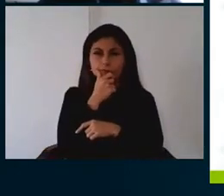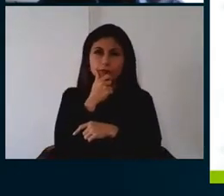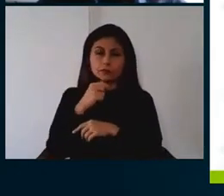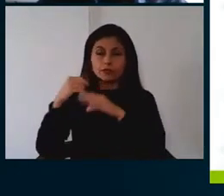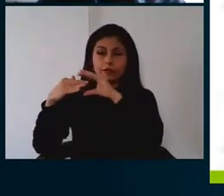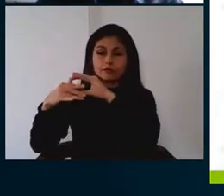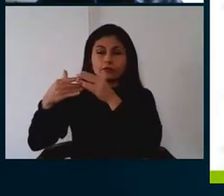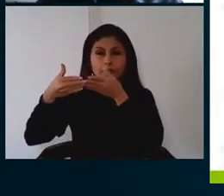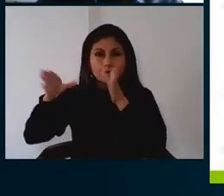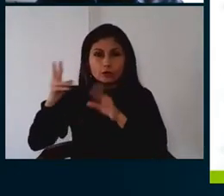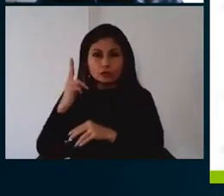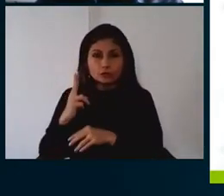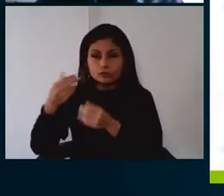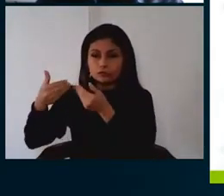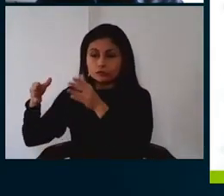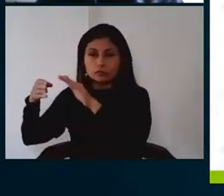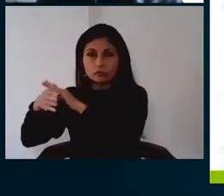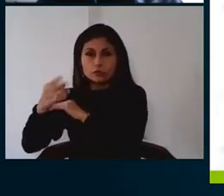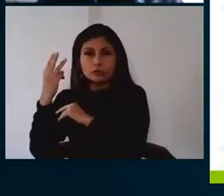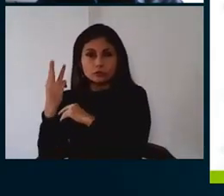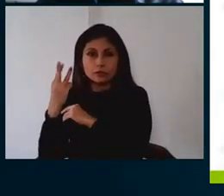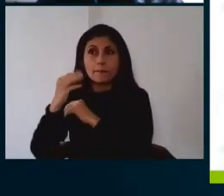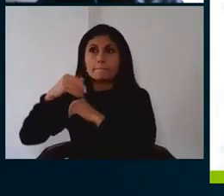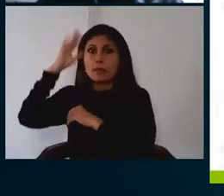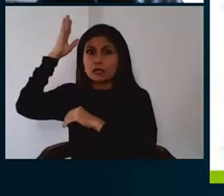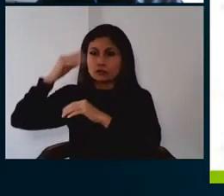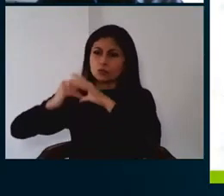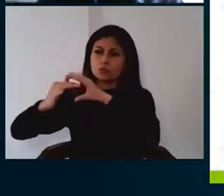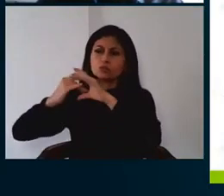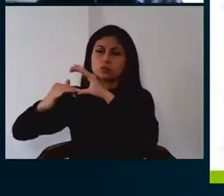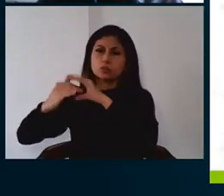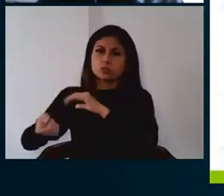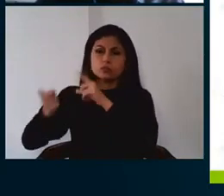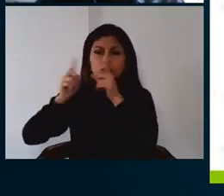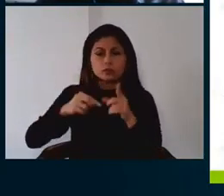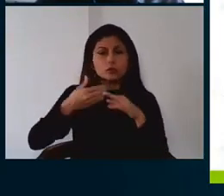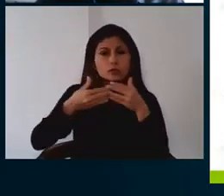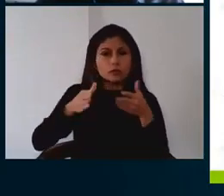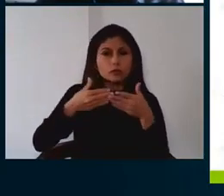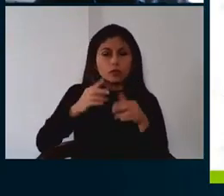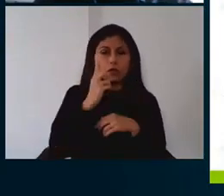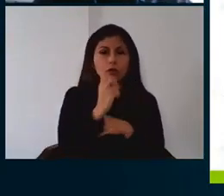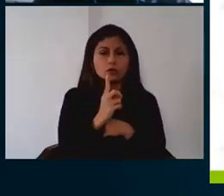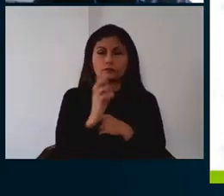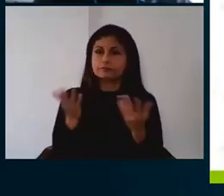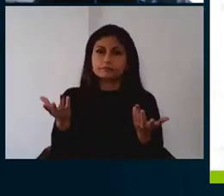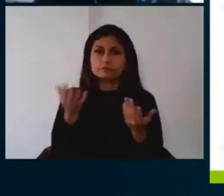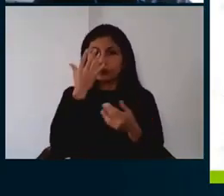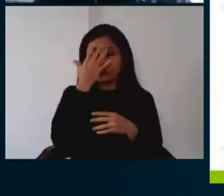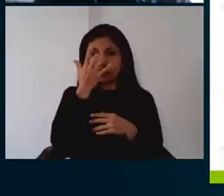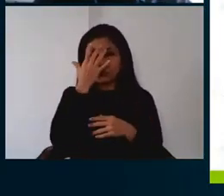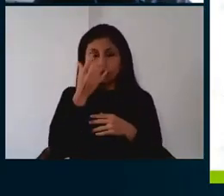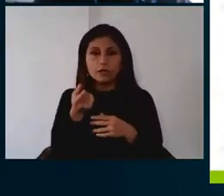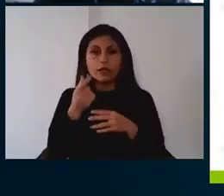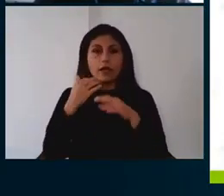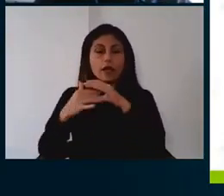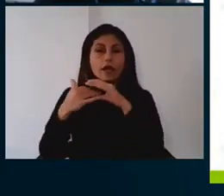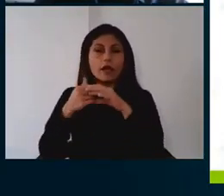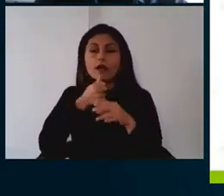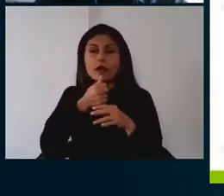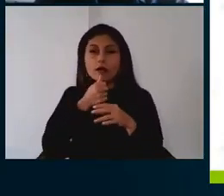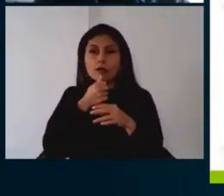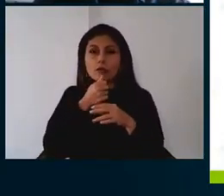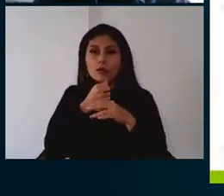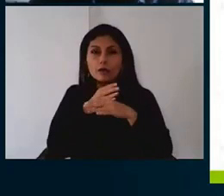3 reciben una mayor cantidad de flujo a comparación del primer canal. Y todo porque es que el agua entra de forma perpendicular a